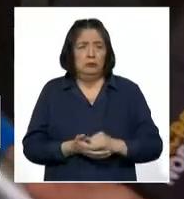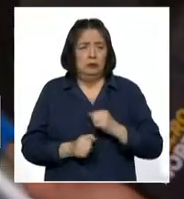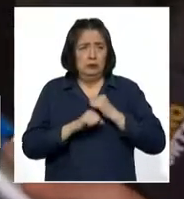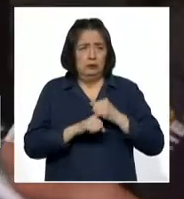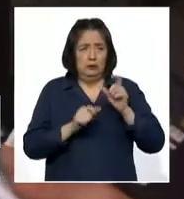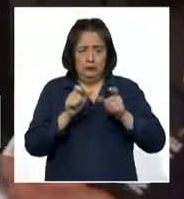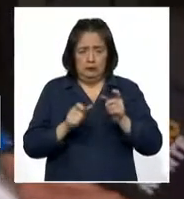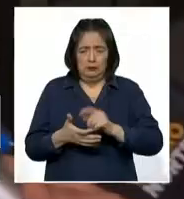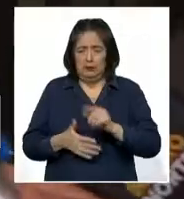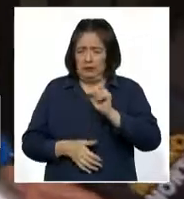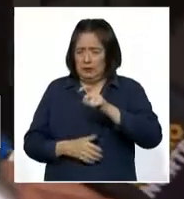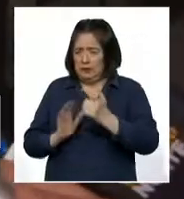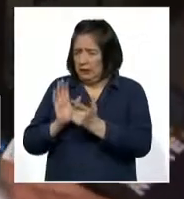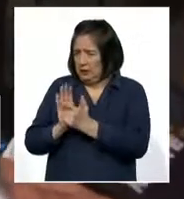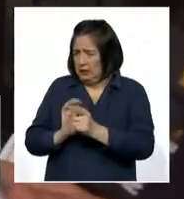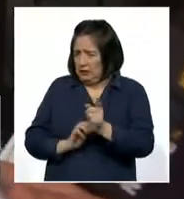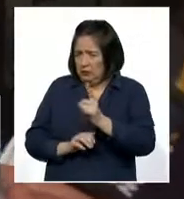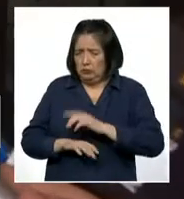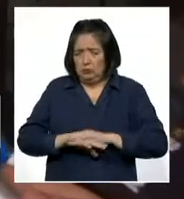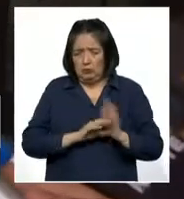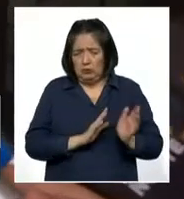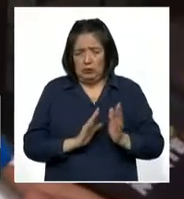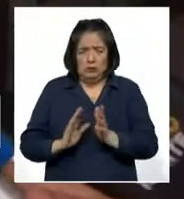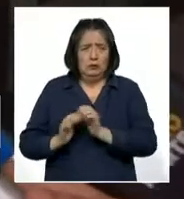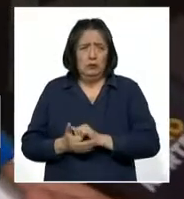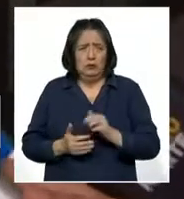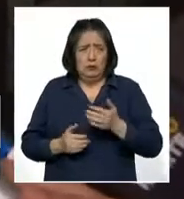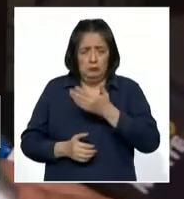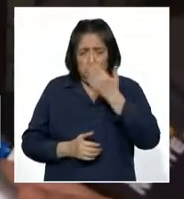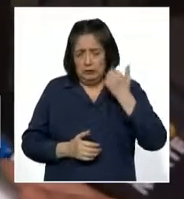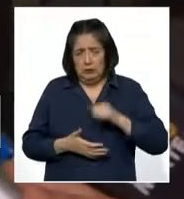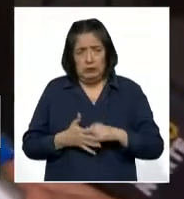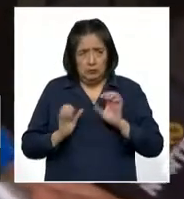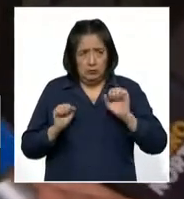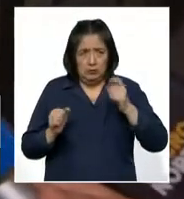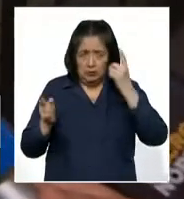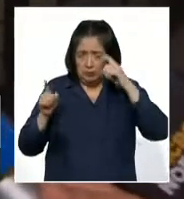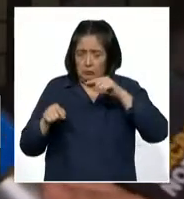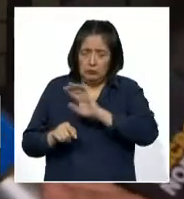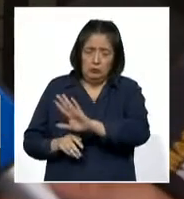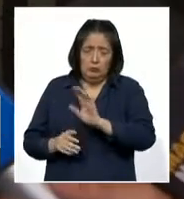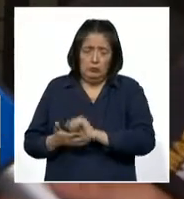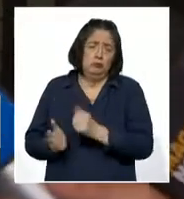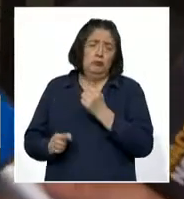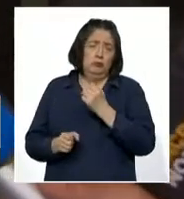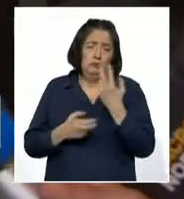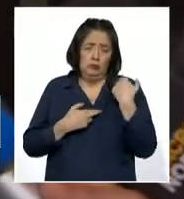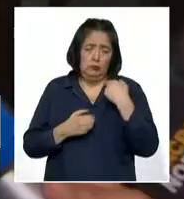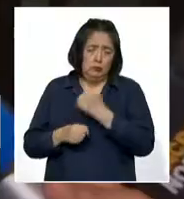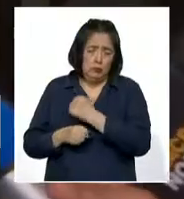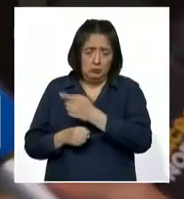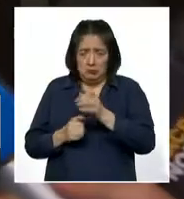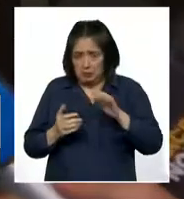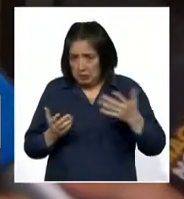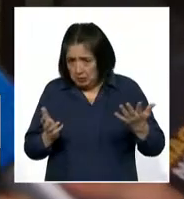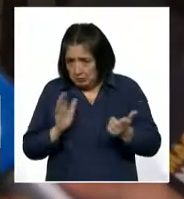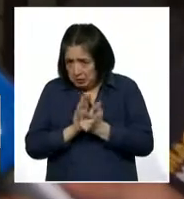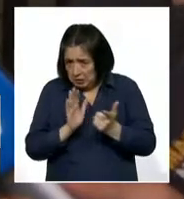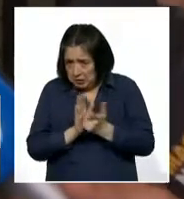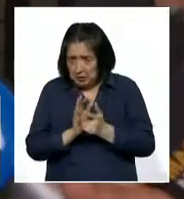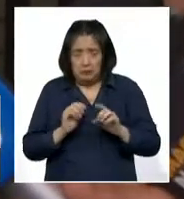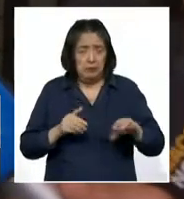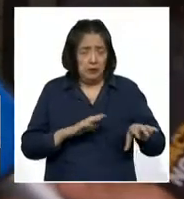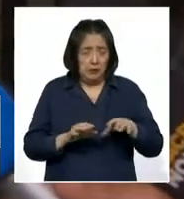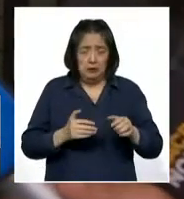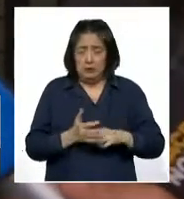yo no creo que se necesitan leyes, se necesita organización. Organizar mejor y disponer de acuerdo a sus facultades actuales. Si tiene alguna ley para que se